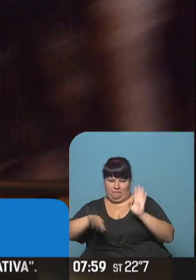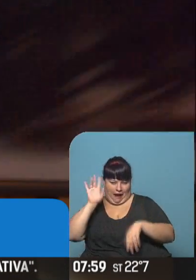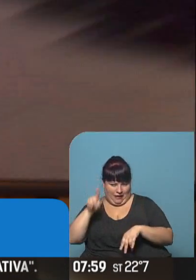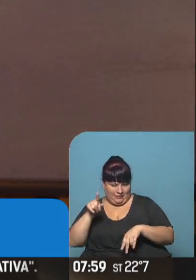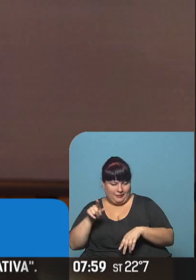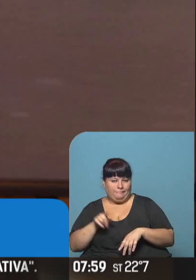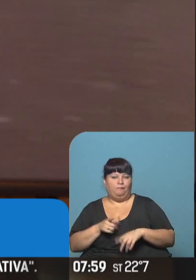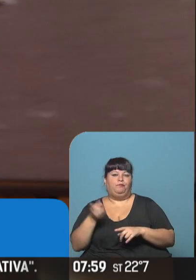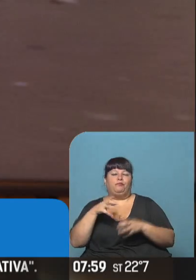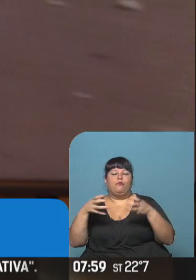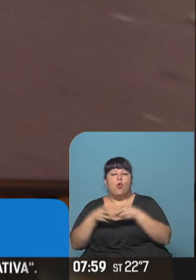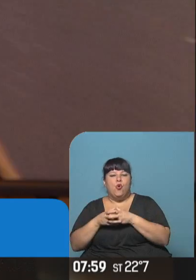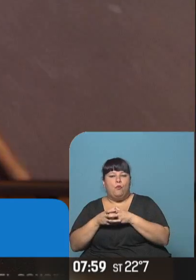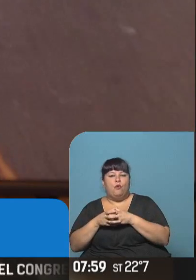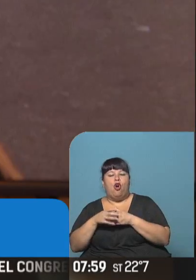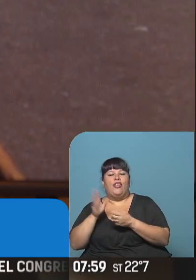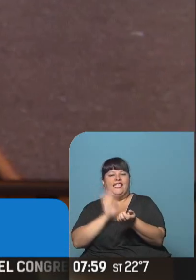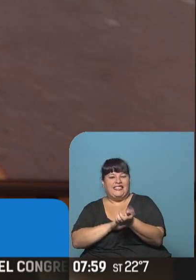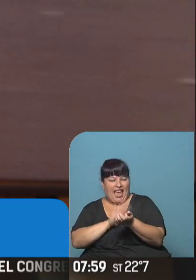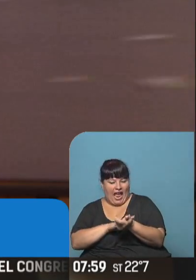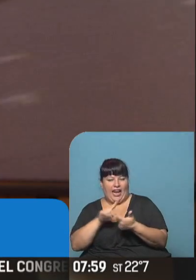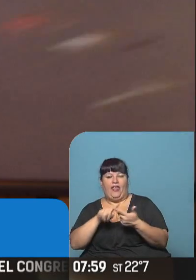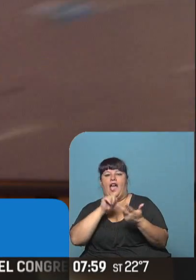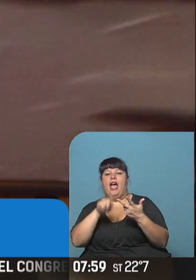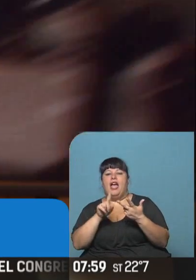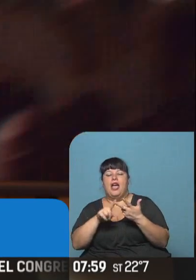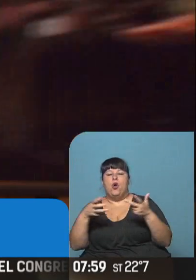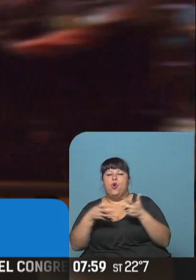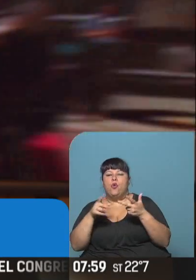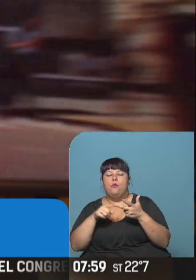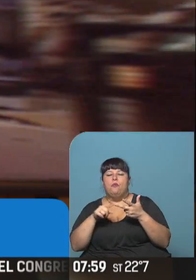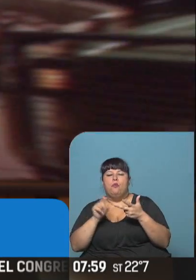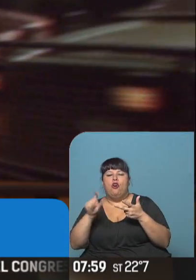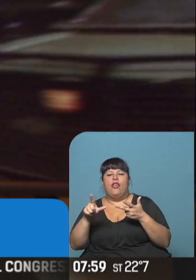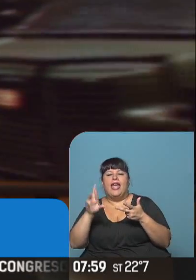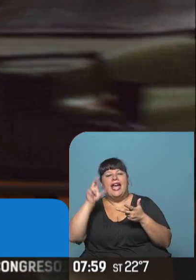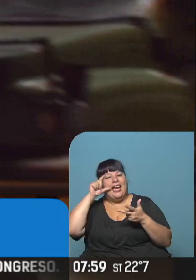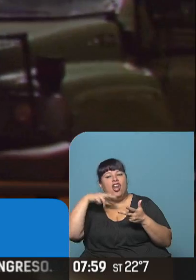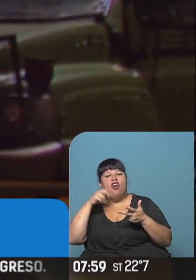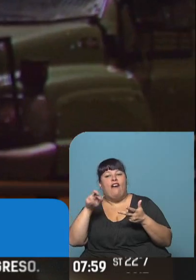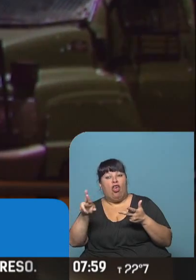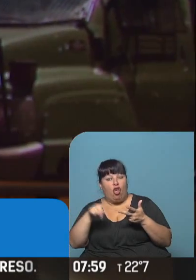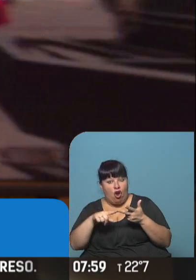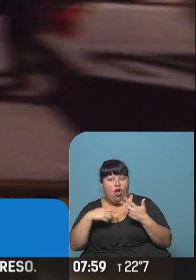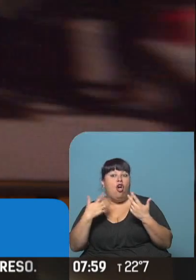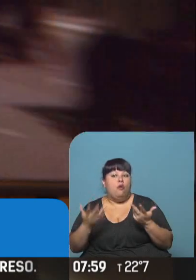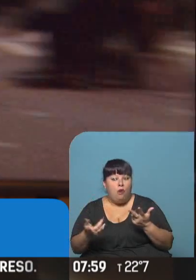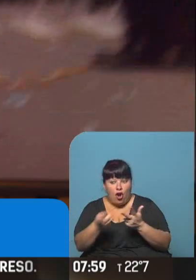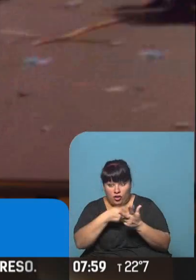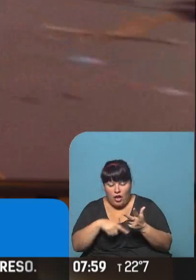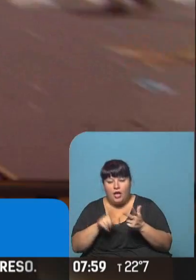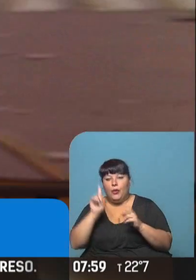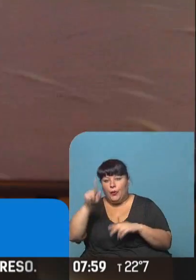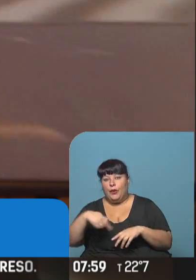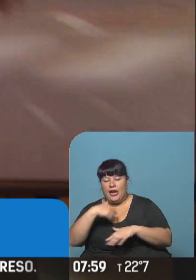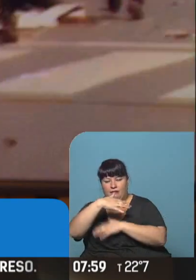Victoria, el Frente de Izquierda y el bloque del Frente Renovador, y es por eso que también se da